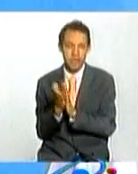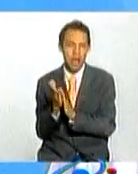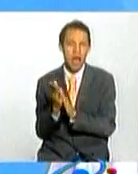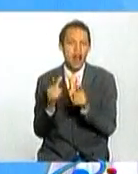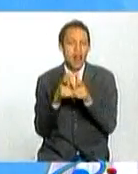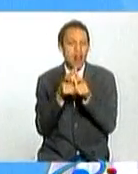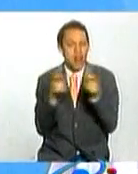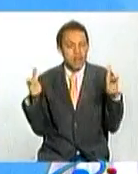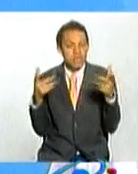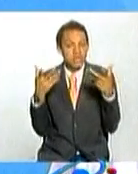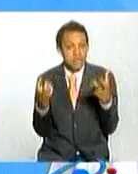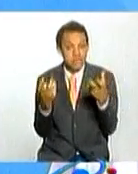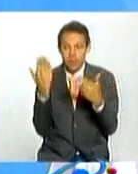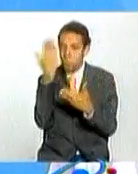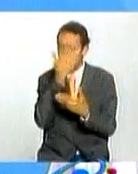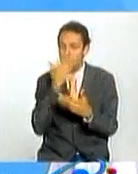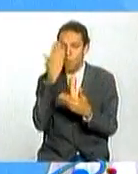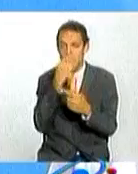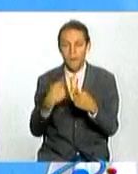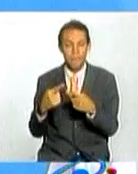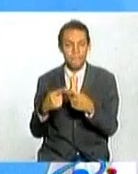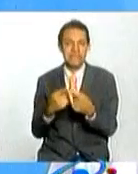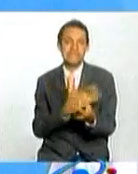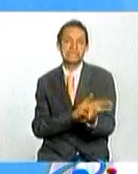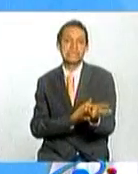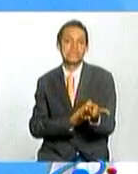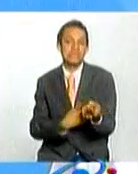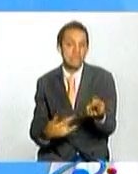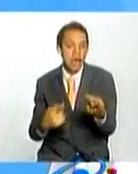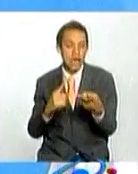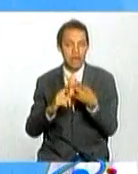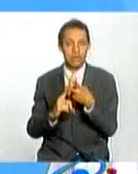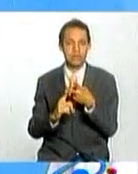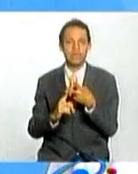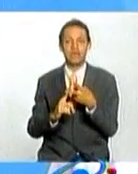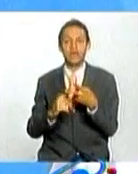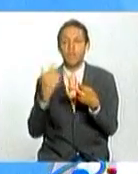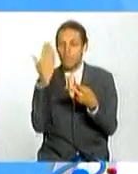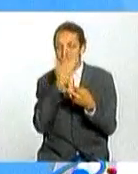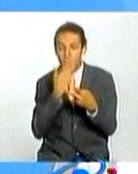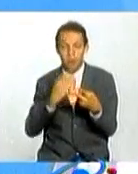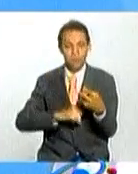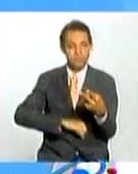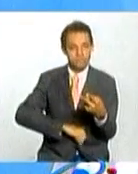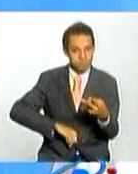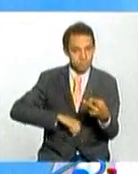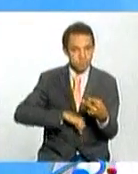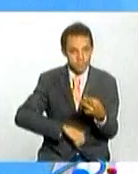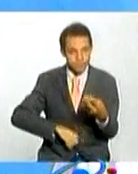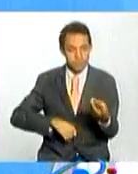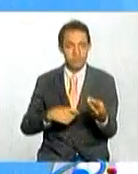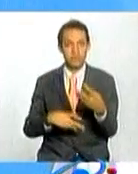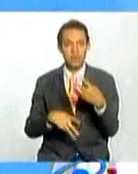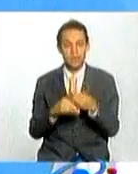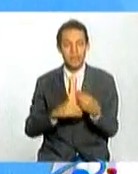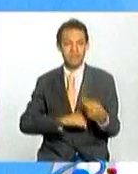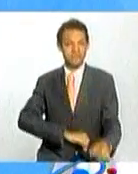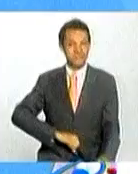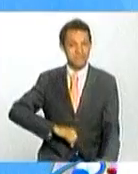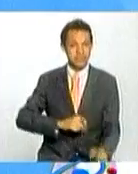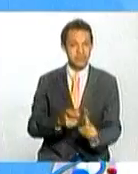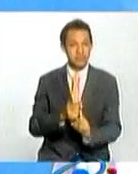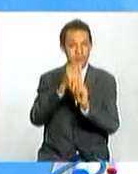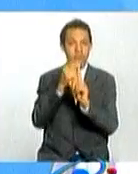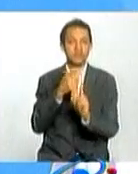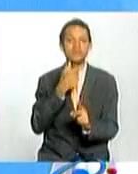amplios en el diagnóstico, como es un programa de ecografías, donde se hace un barrido desde el cuello hasta los genitales, en el hombre hasta